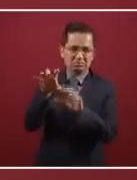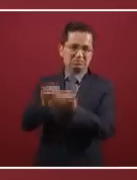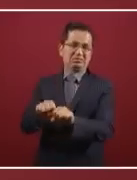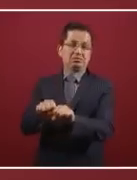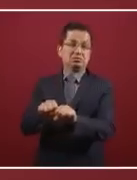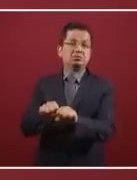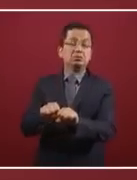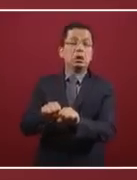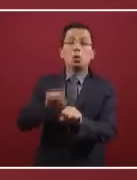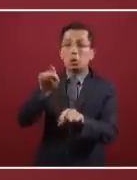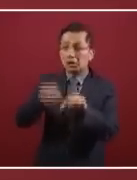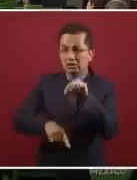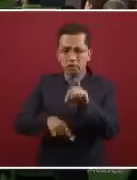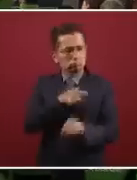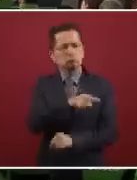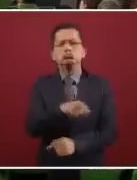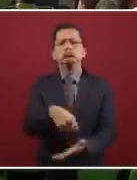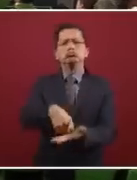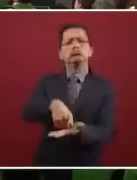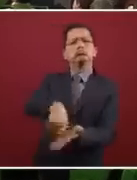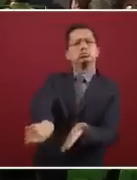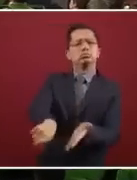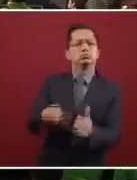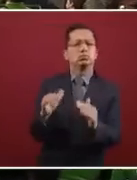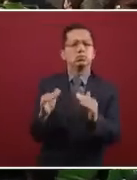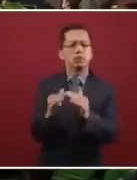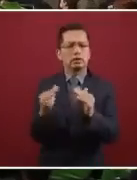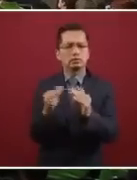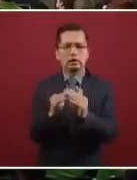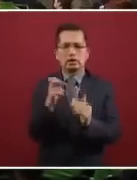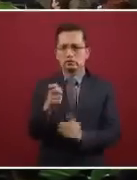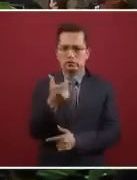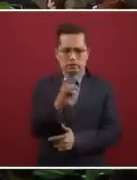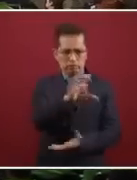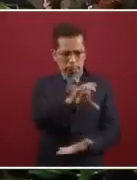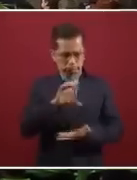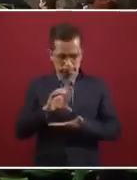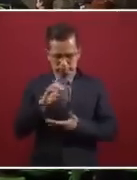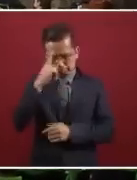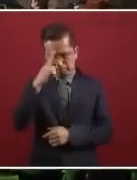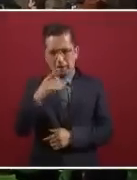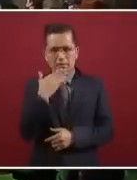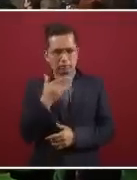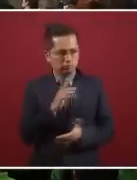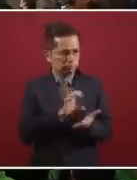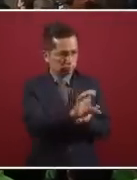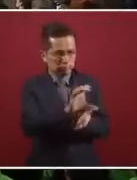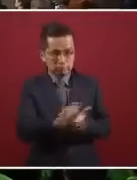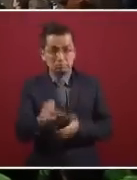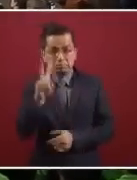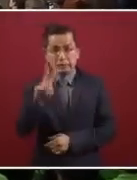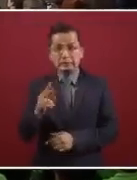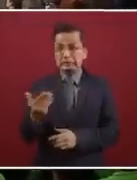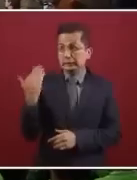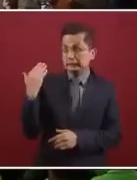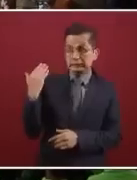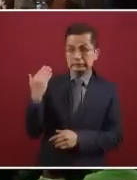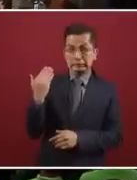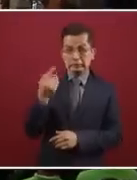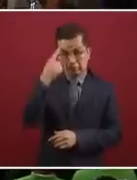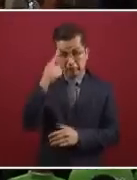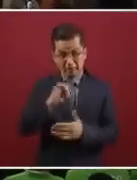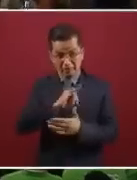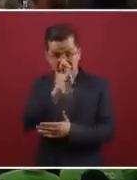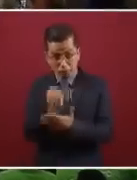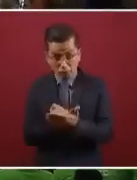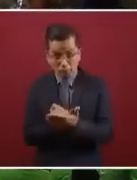Y él ayudó comprando esa casa para tener fondos y ni siquiera lo habíamos invitado al informe y ahora le